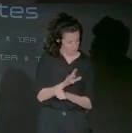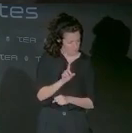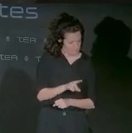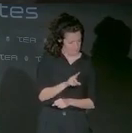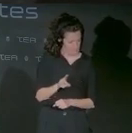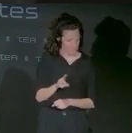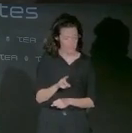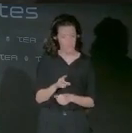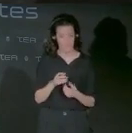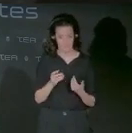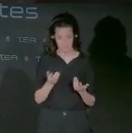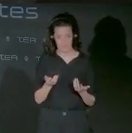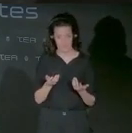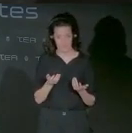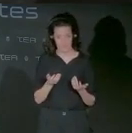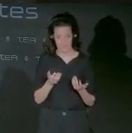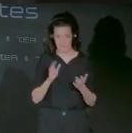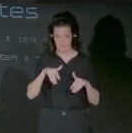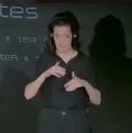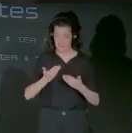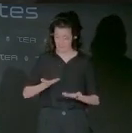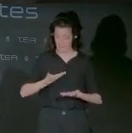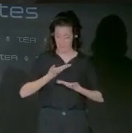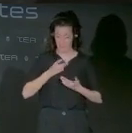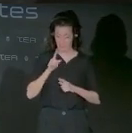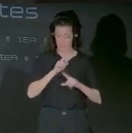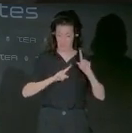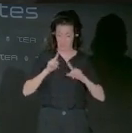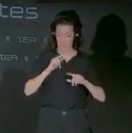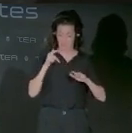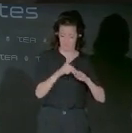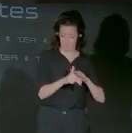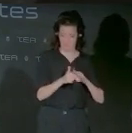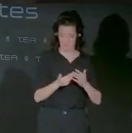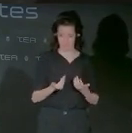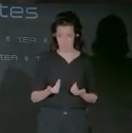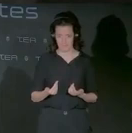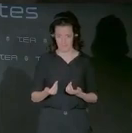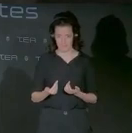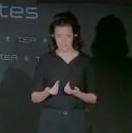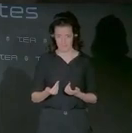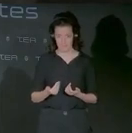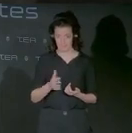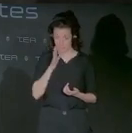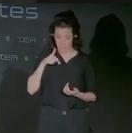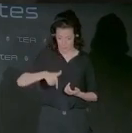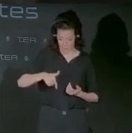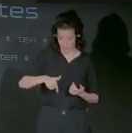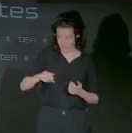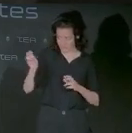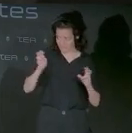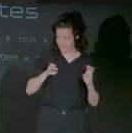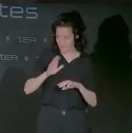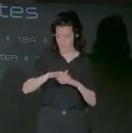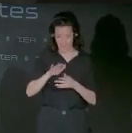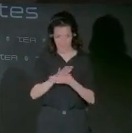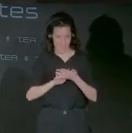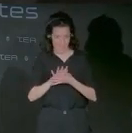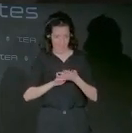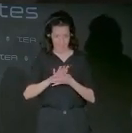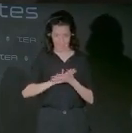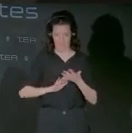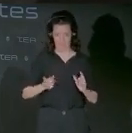a que no nos encontremos con estos problemas, sino que como ya es algo que ya vemos venir, ¿no? Y que por eso estamos hoy aquí. Y que ya se viene